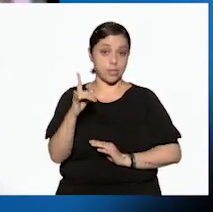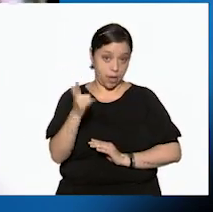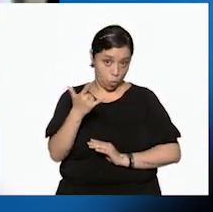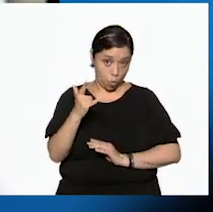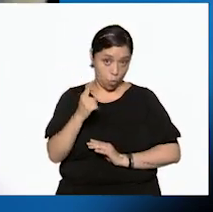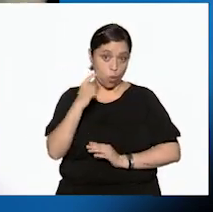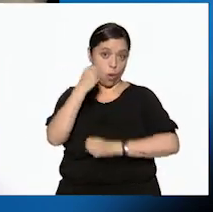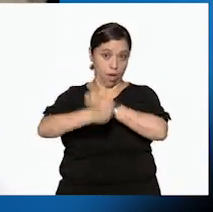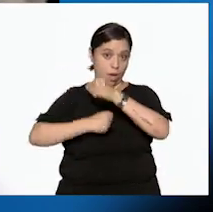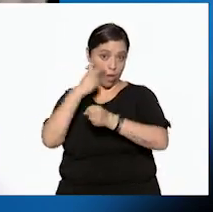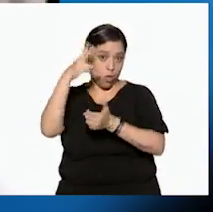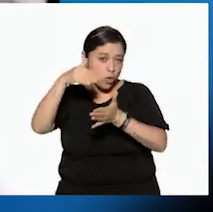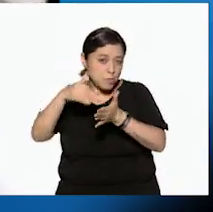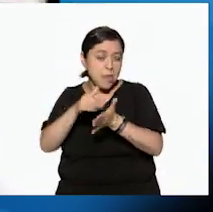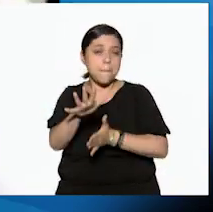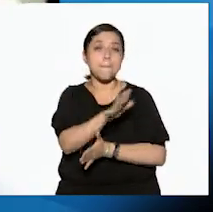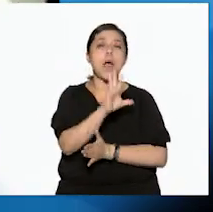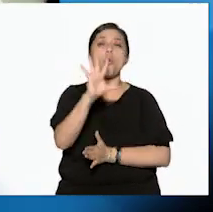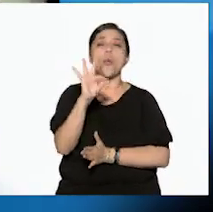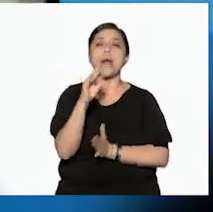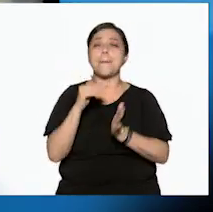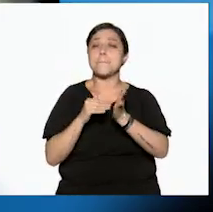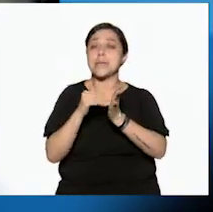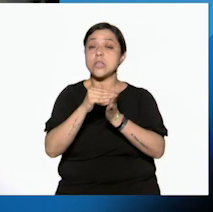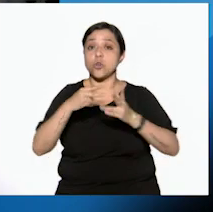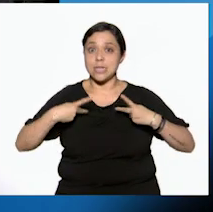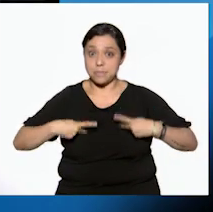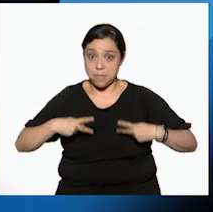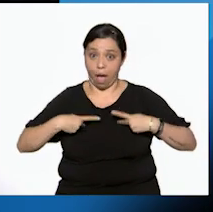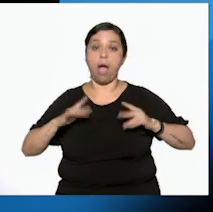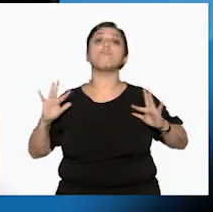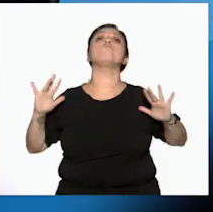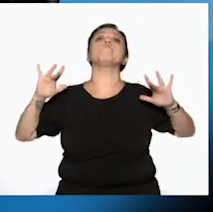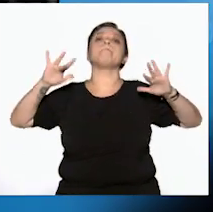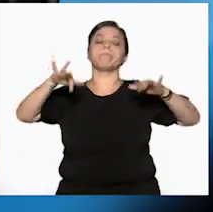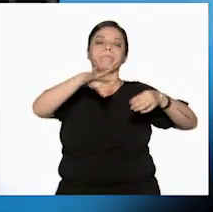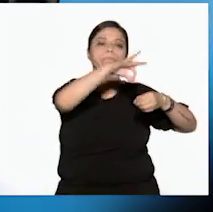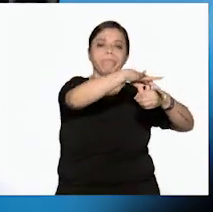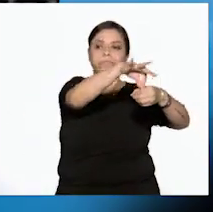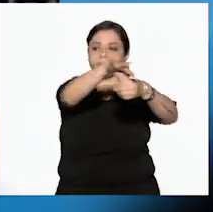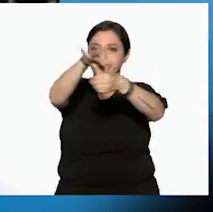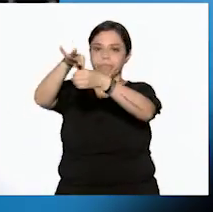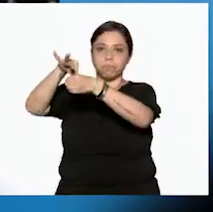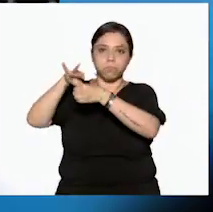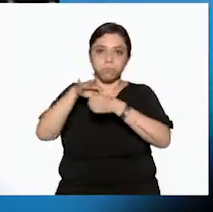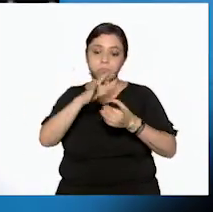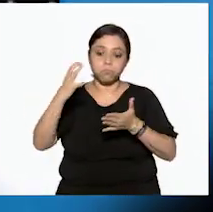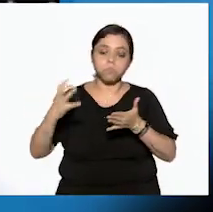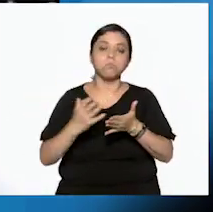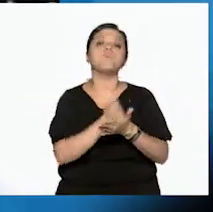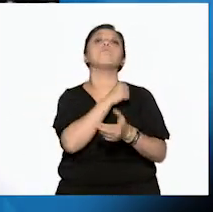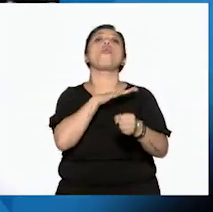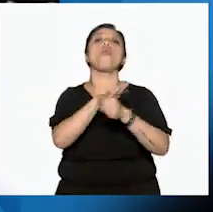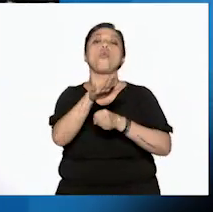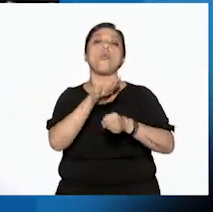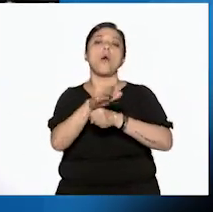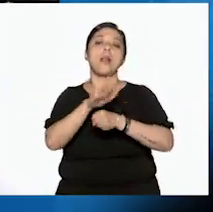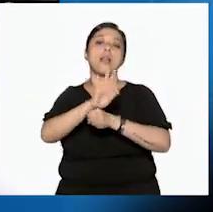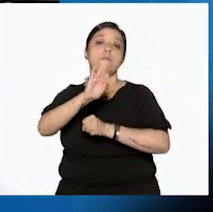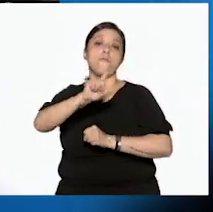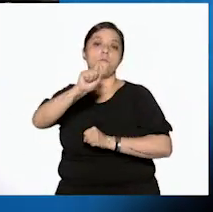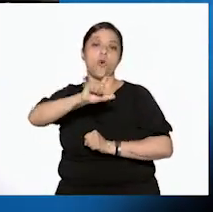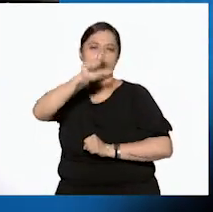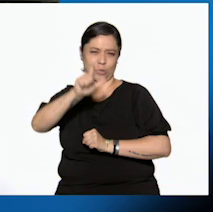2000, cerca de 40 millones de mexicanos fueron a las urnas. El resultado fue el triunfo del candidato del